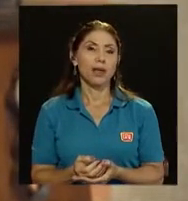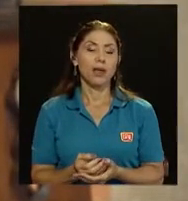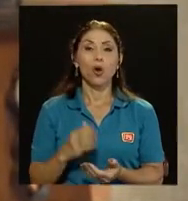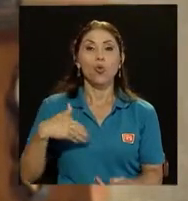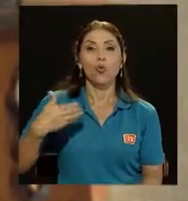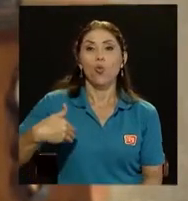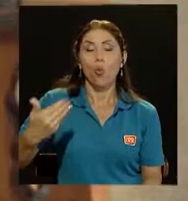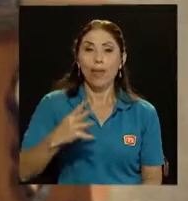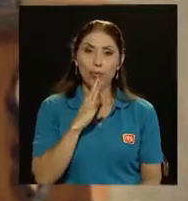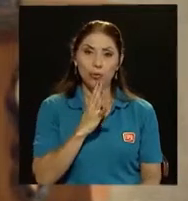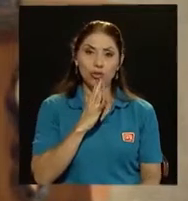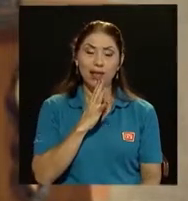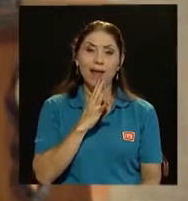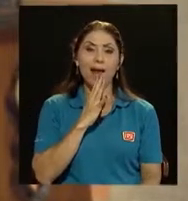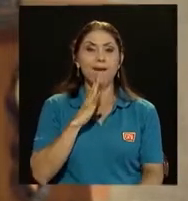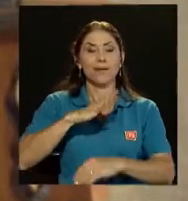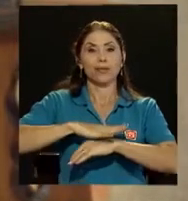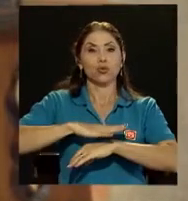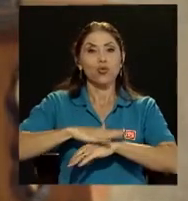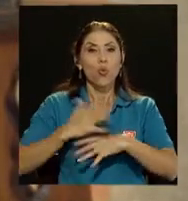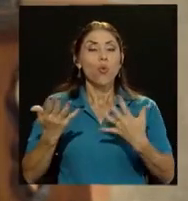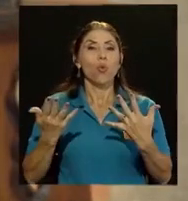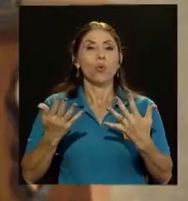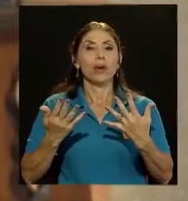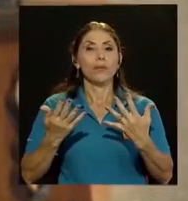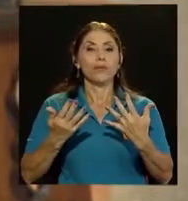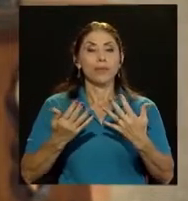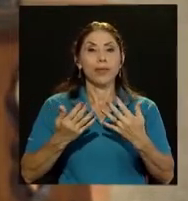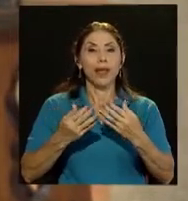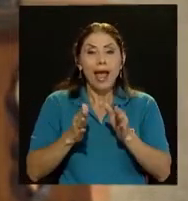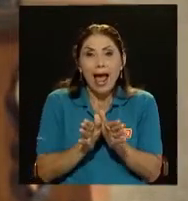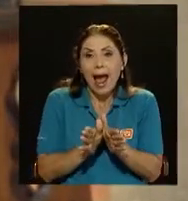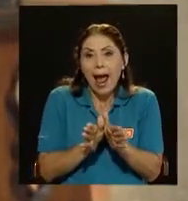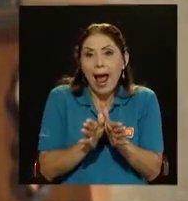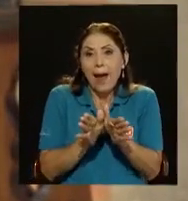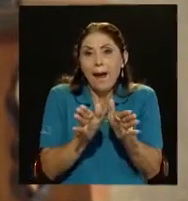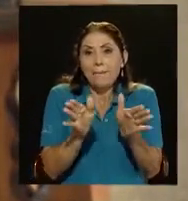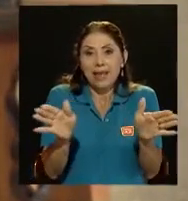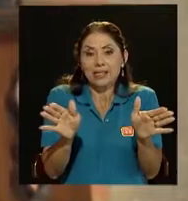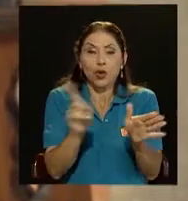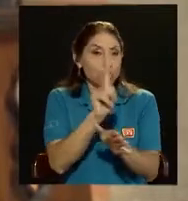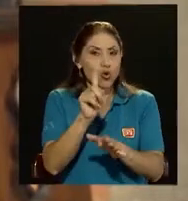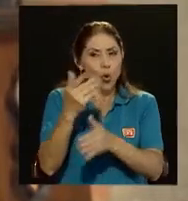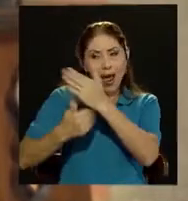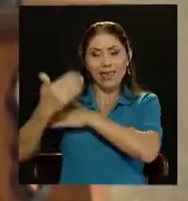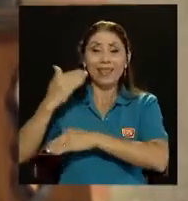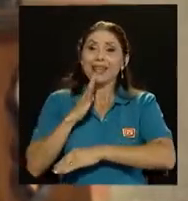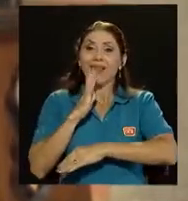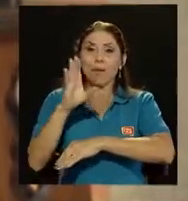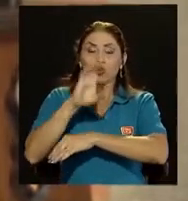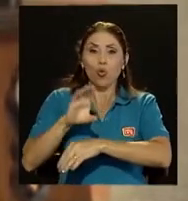cuando se habla de la ampliación, ya no la ampliación del Consejo de Seguridad que hablábamos en el primer